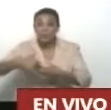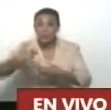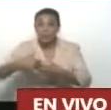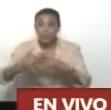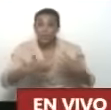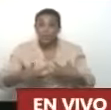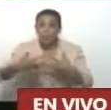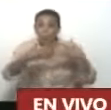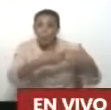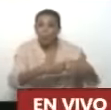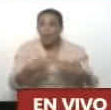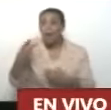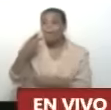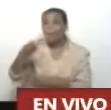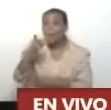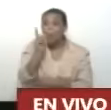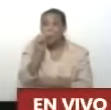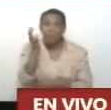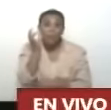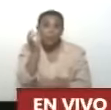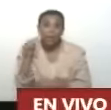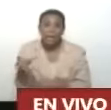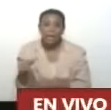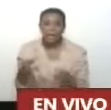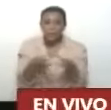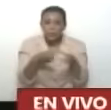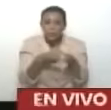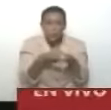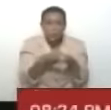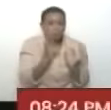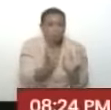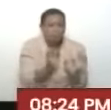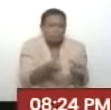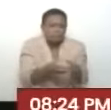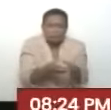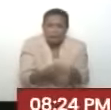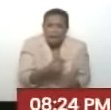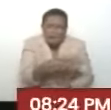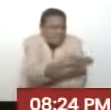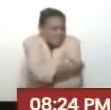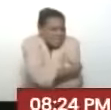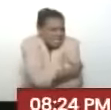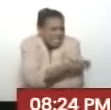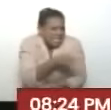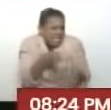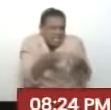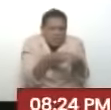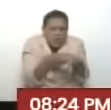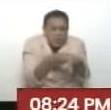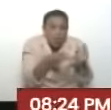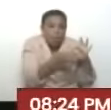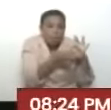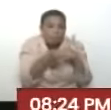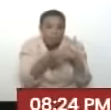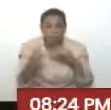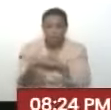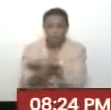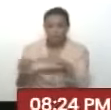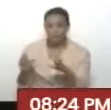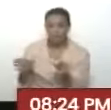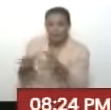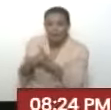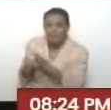de políticos y políticas de la extrema derecha venezolana que se pusieron al servicio de la ExxonMobil y del gobierno de